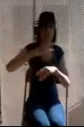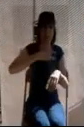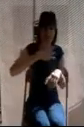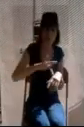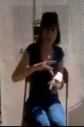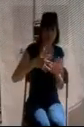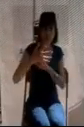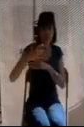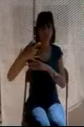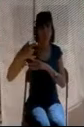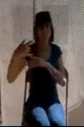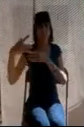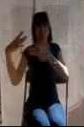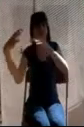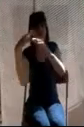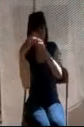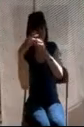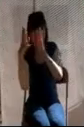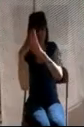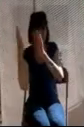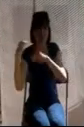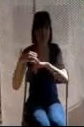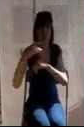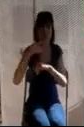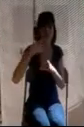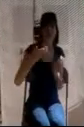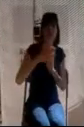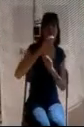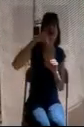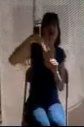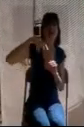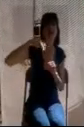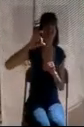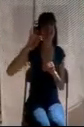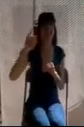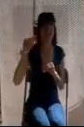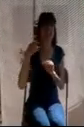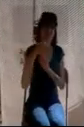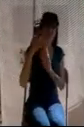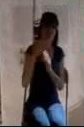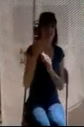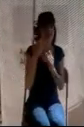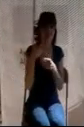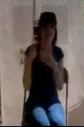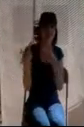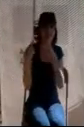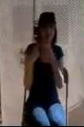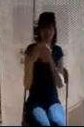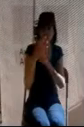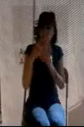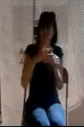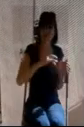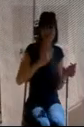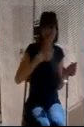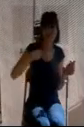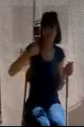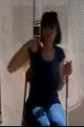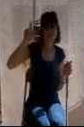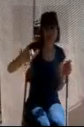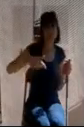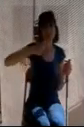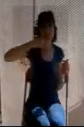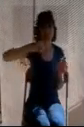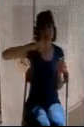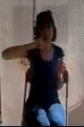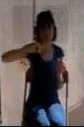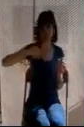amnistías, que no tienen nada que ver y no cabe la amnistía en nuestro ordenamiento jurídico legal actualmente, ¿eh? Pero vamos, es que es el mismo señor Sánchez,